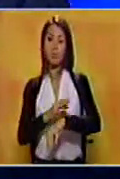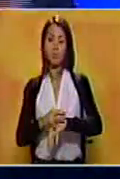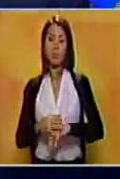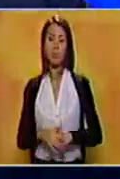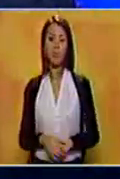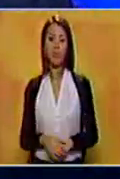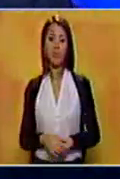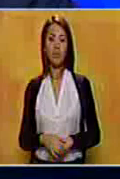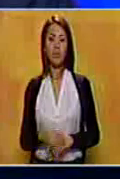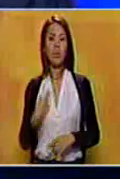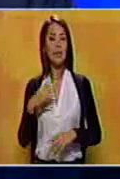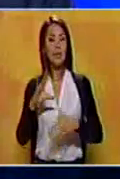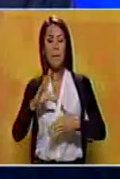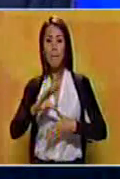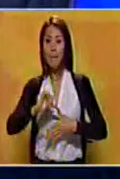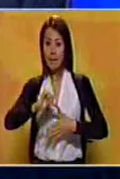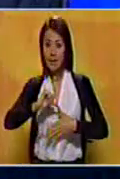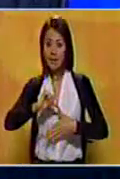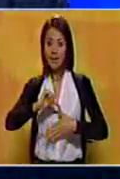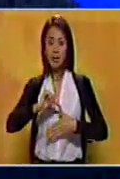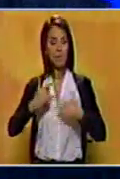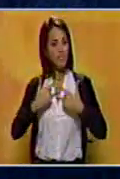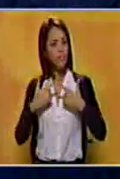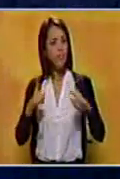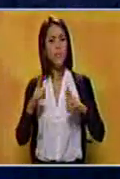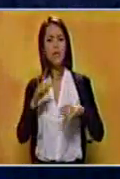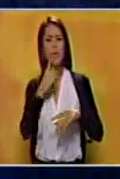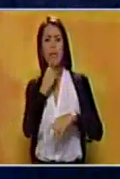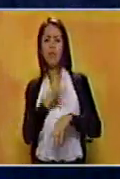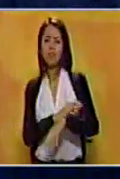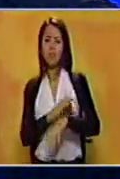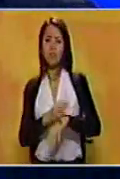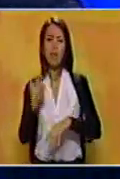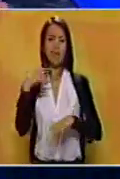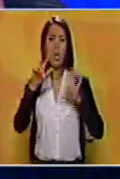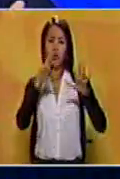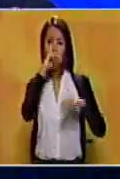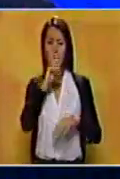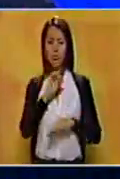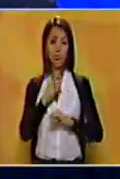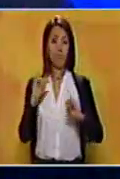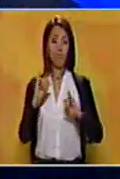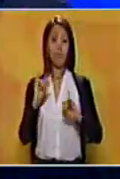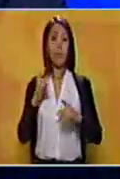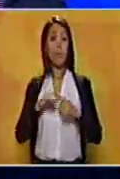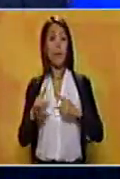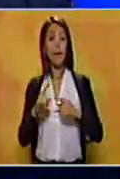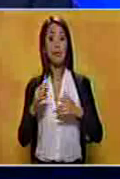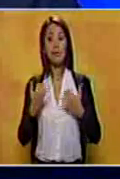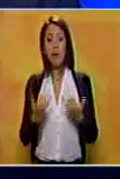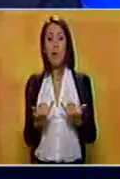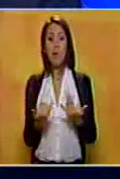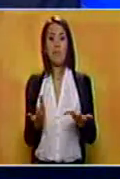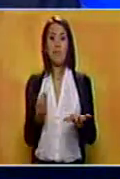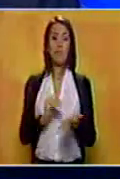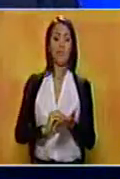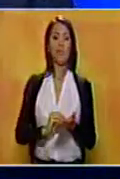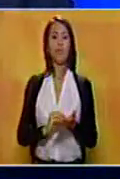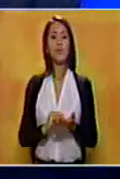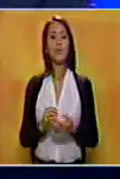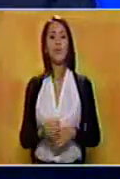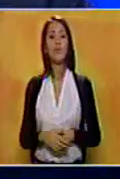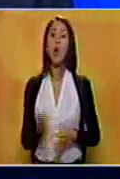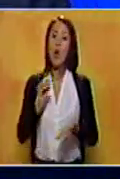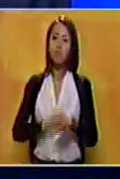américa había sido declarado un país libre de sarampión hace 8 años bueno producto una crisis que venezuela hoy vemos como el sarampión